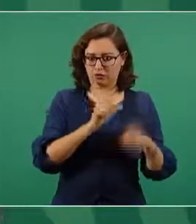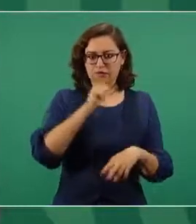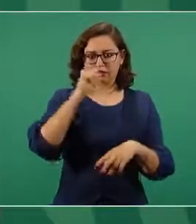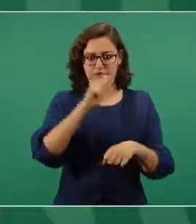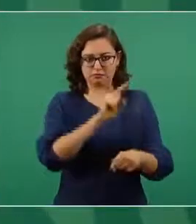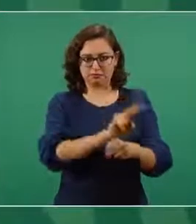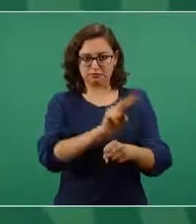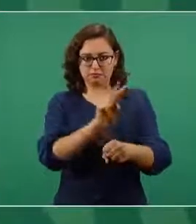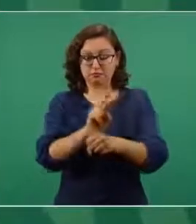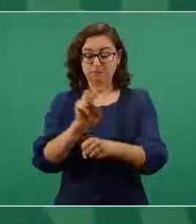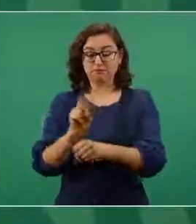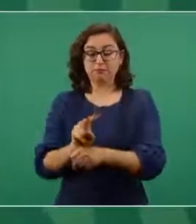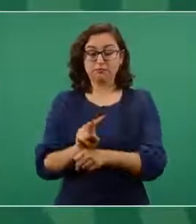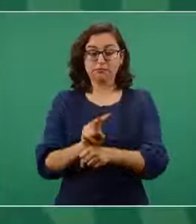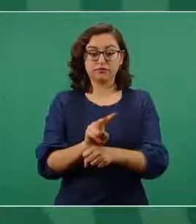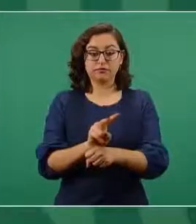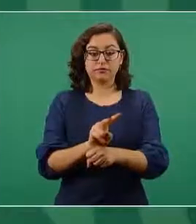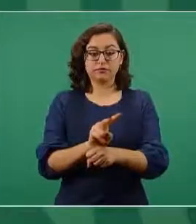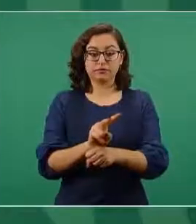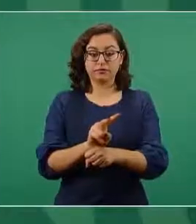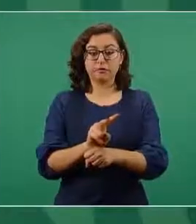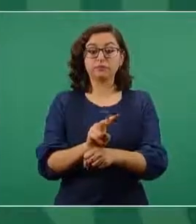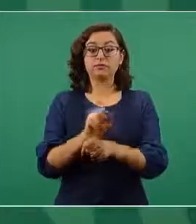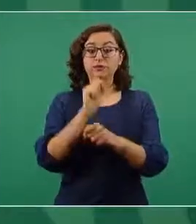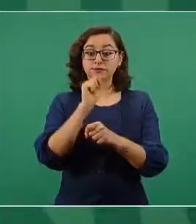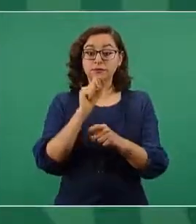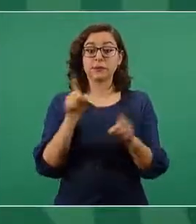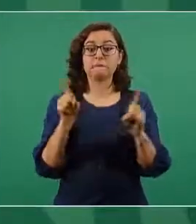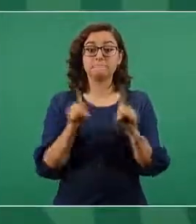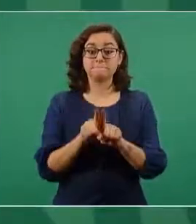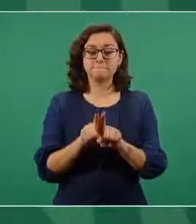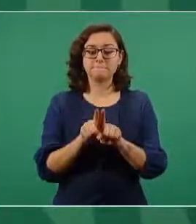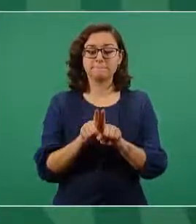Y existía, desde hace tiempo,